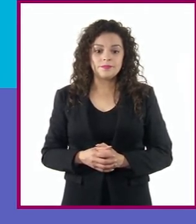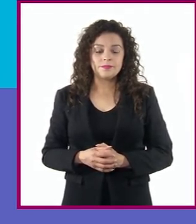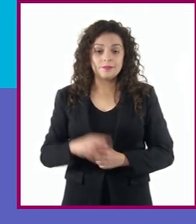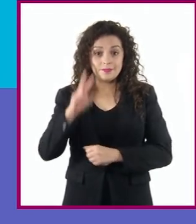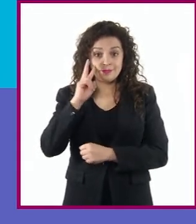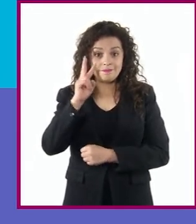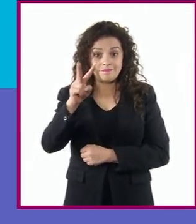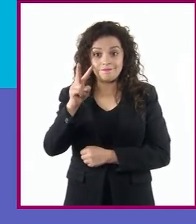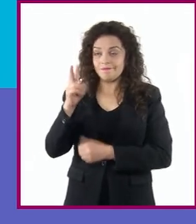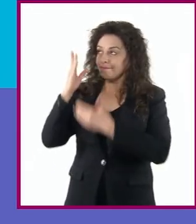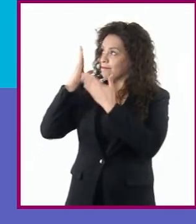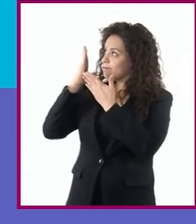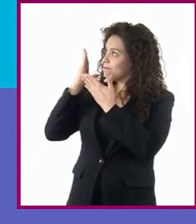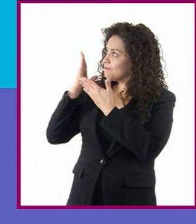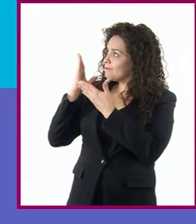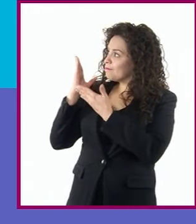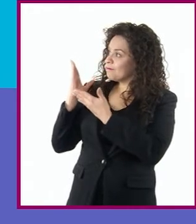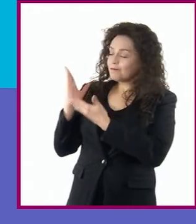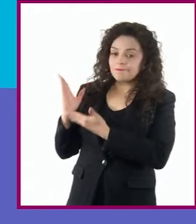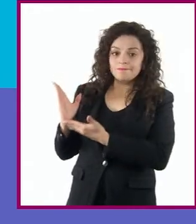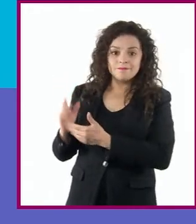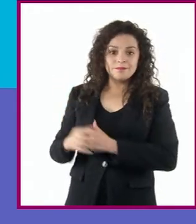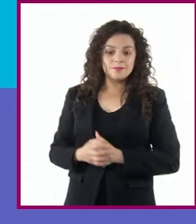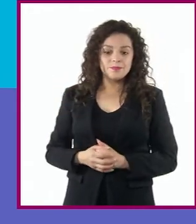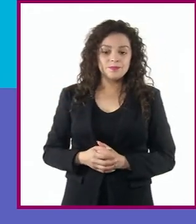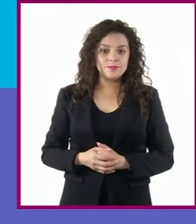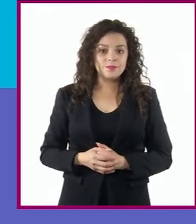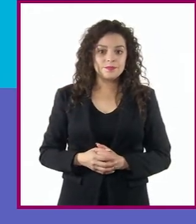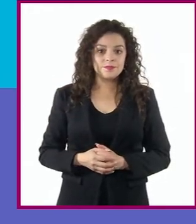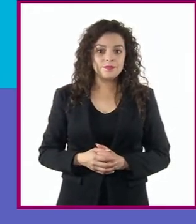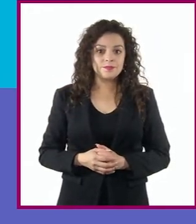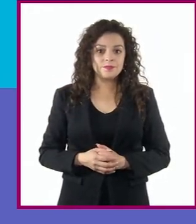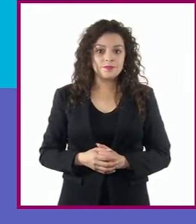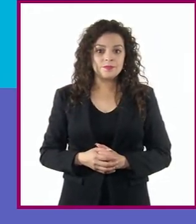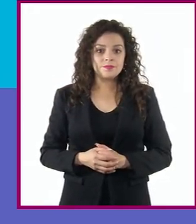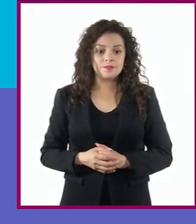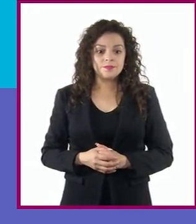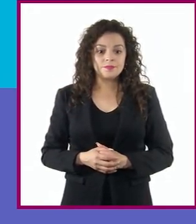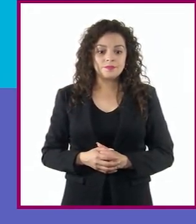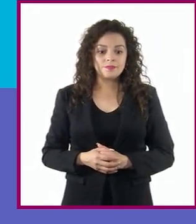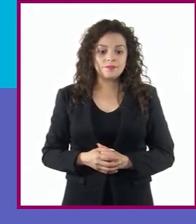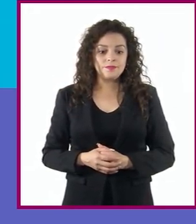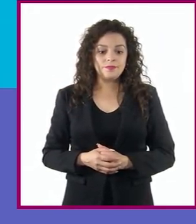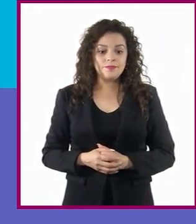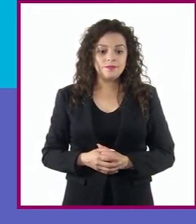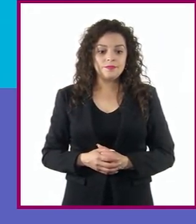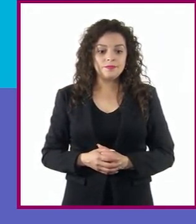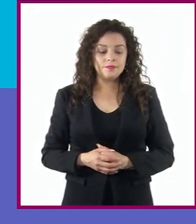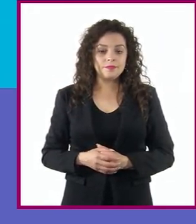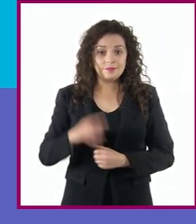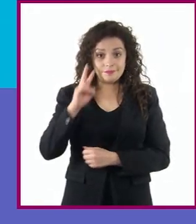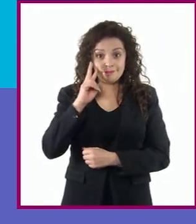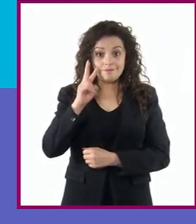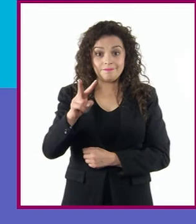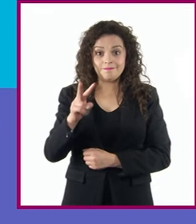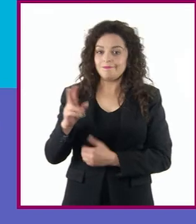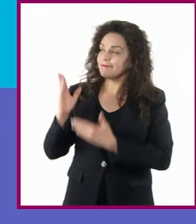sala? Caminad y responded con los pies. Voy tras él. ¿Sabed quién